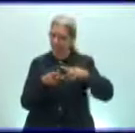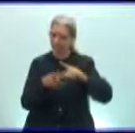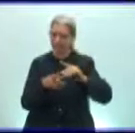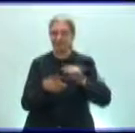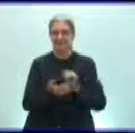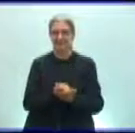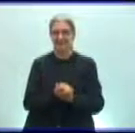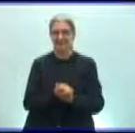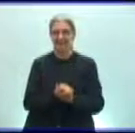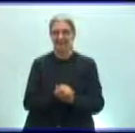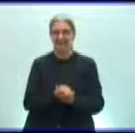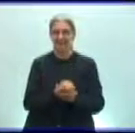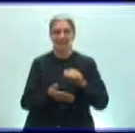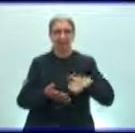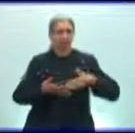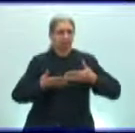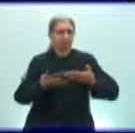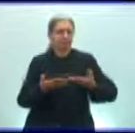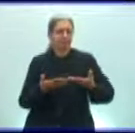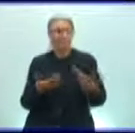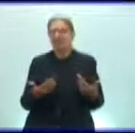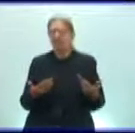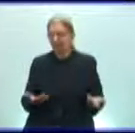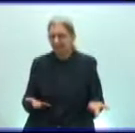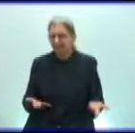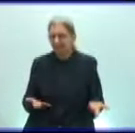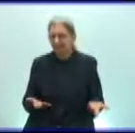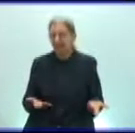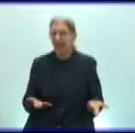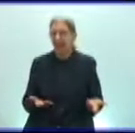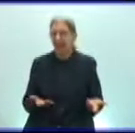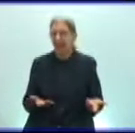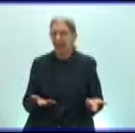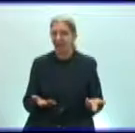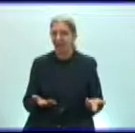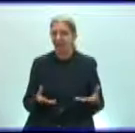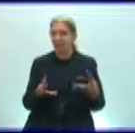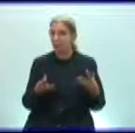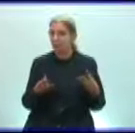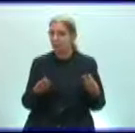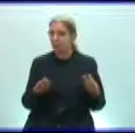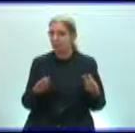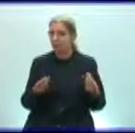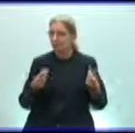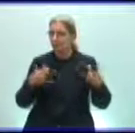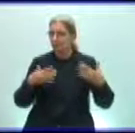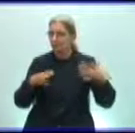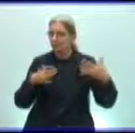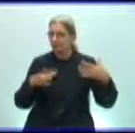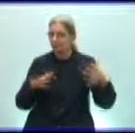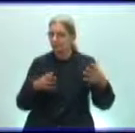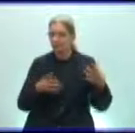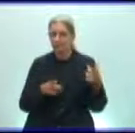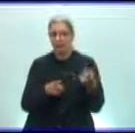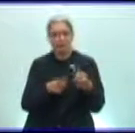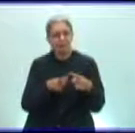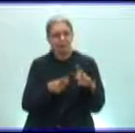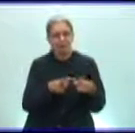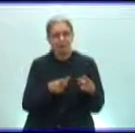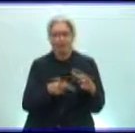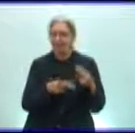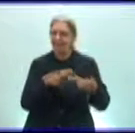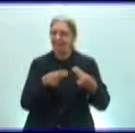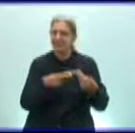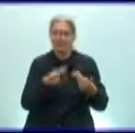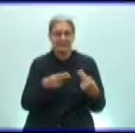tiene los aportes realizados por Campistrú fueron enormes. Nosotros aquí sencillamente mencionamos algunos porque es bueno que ustedes